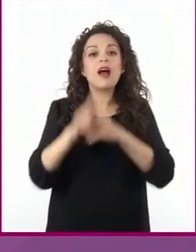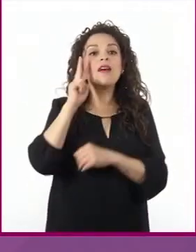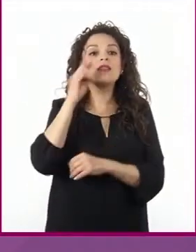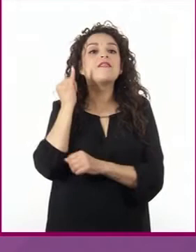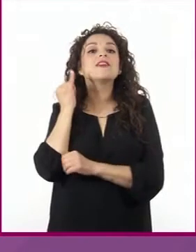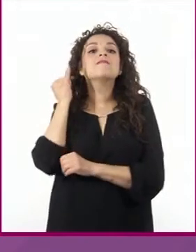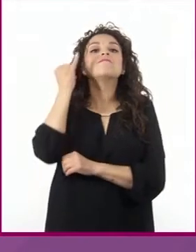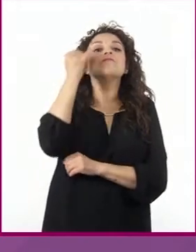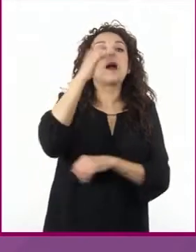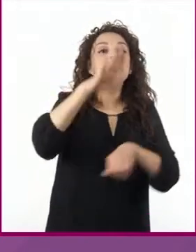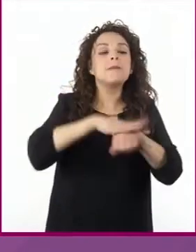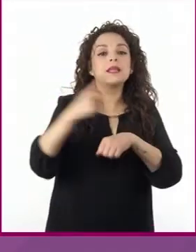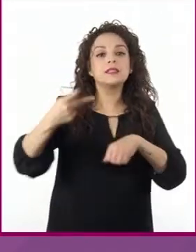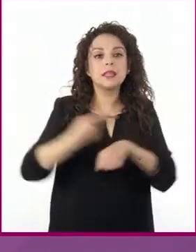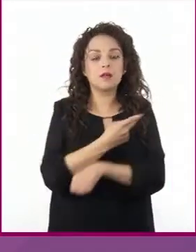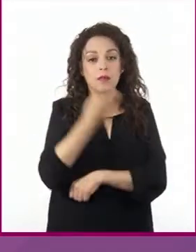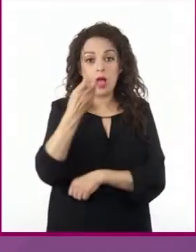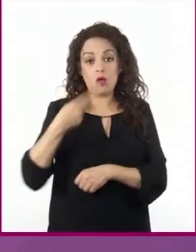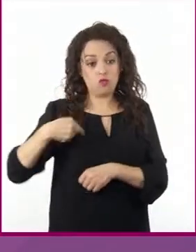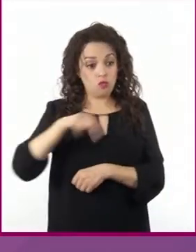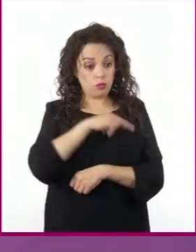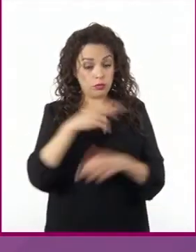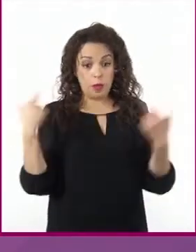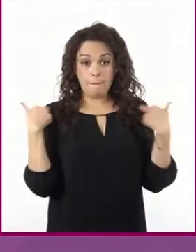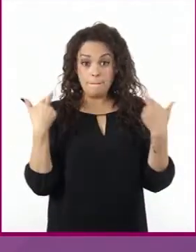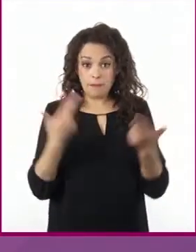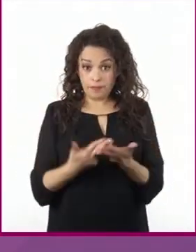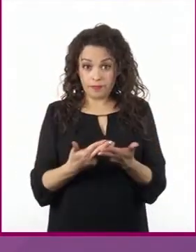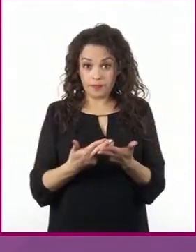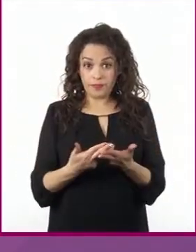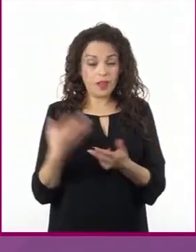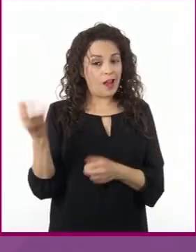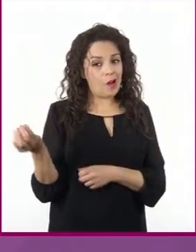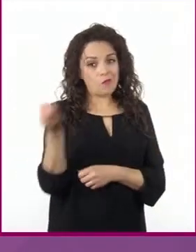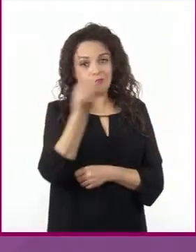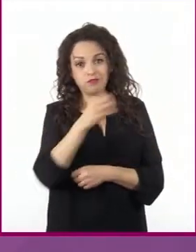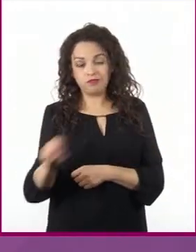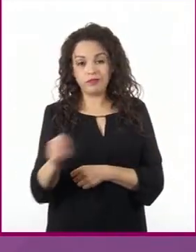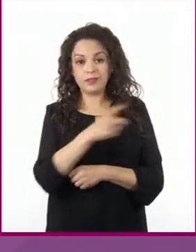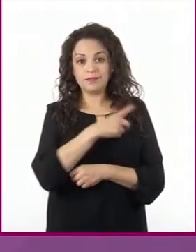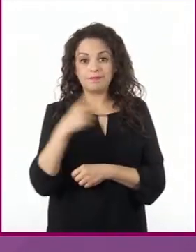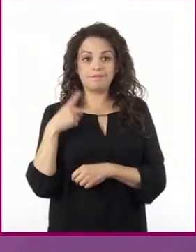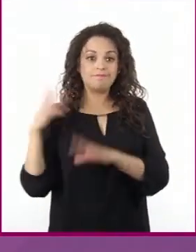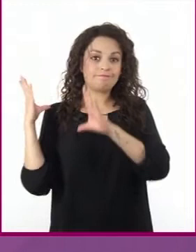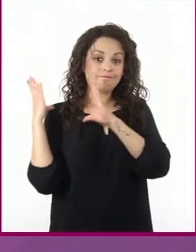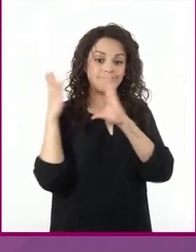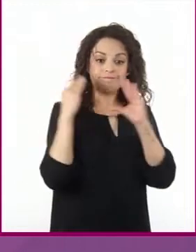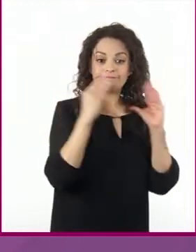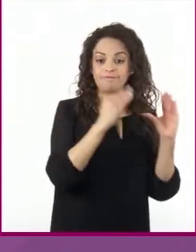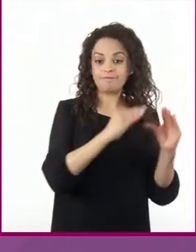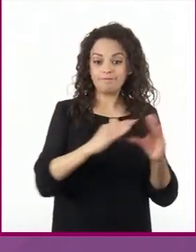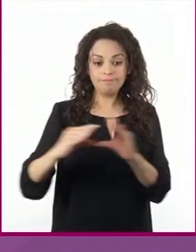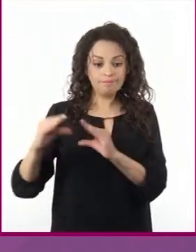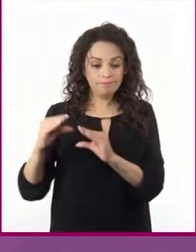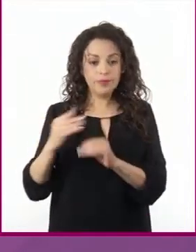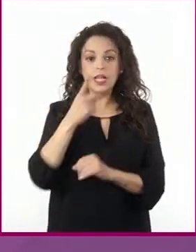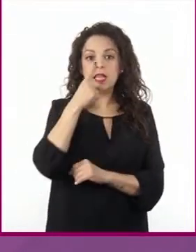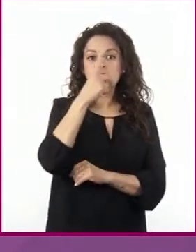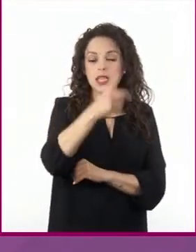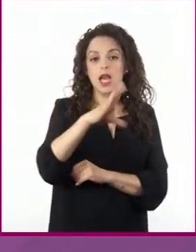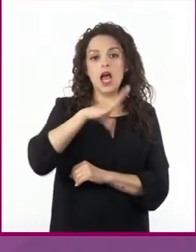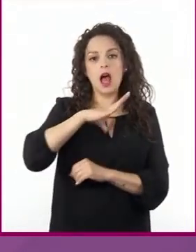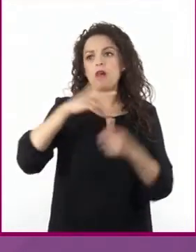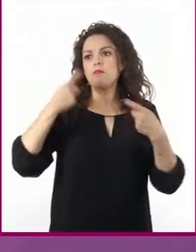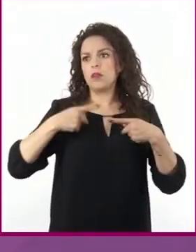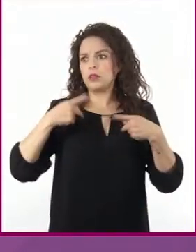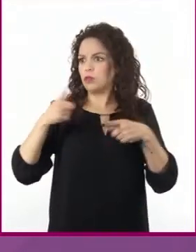obligación uno como educador, como docente, pues enseñarle a él o informarle que hubo personajes ilustres que a lo